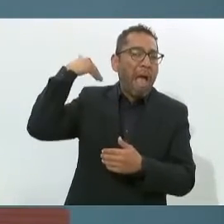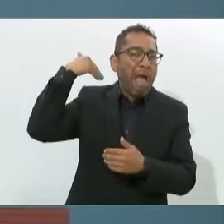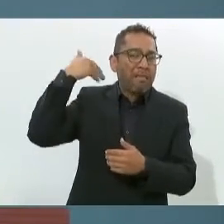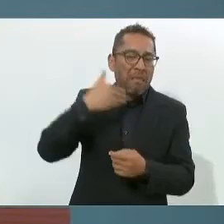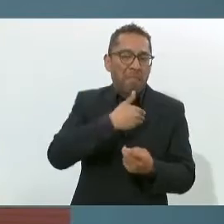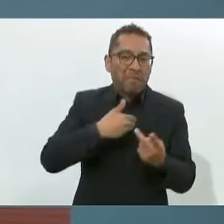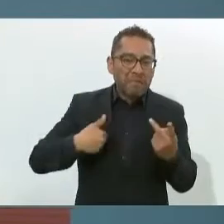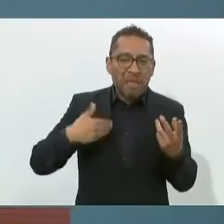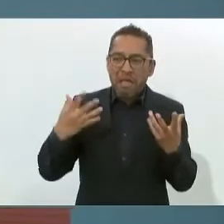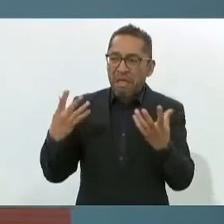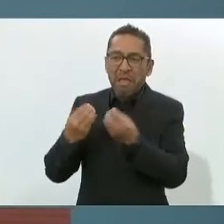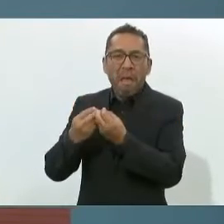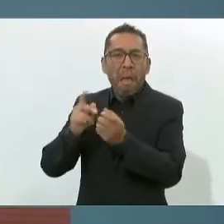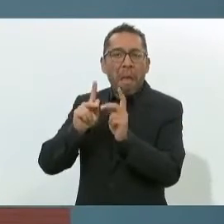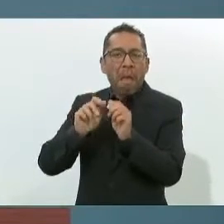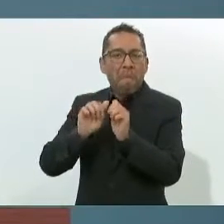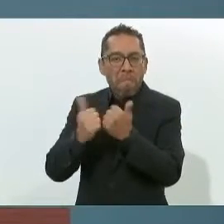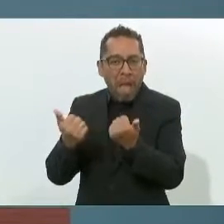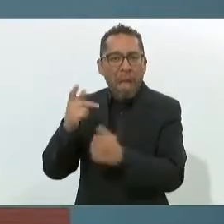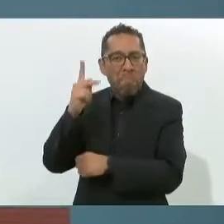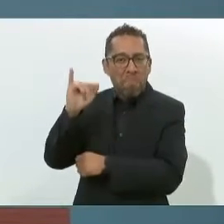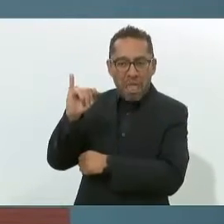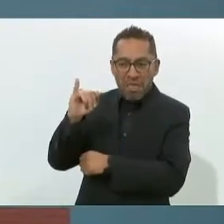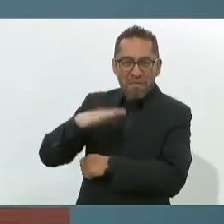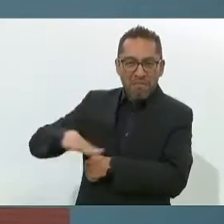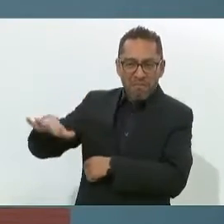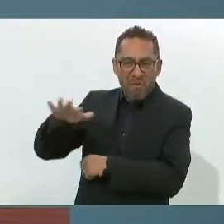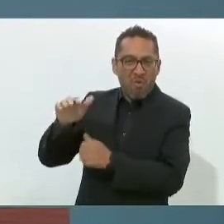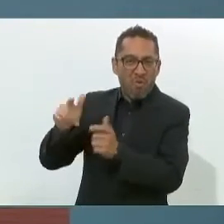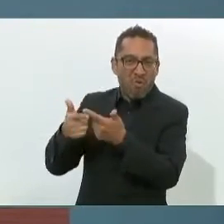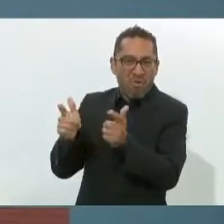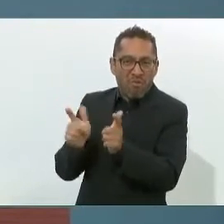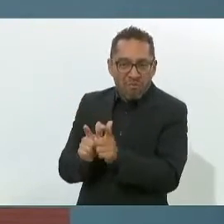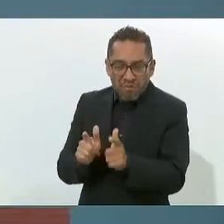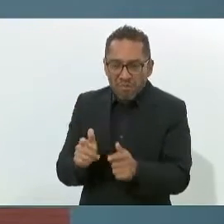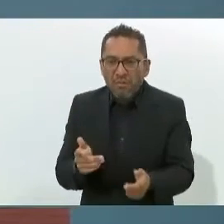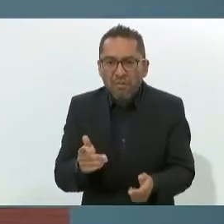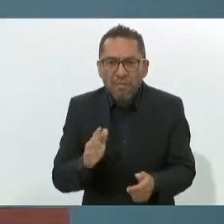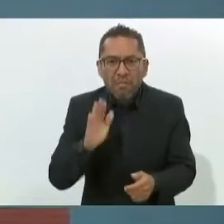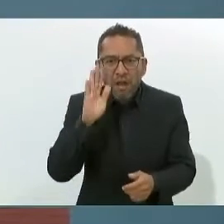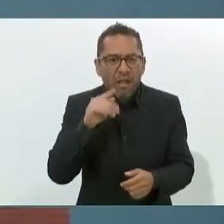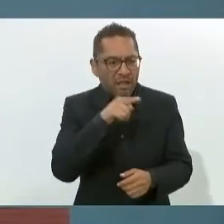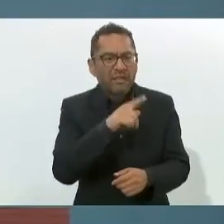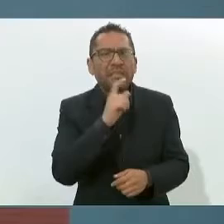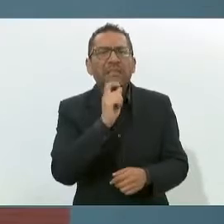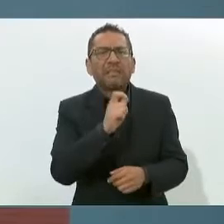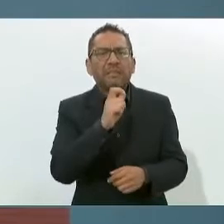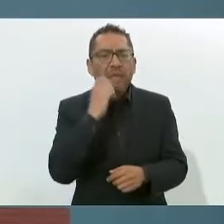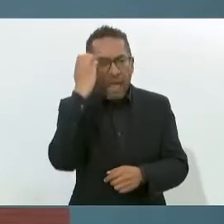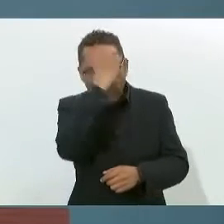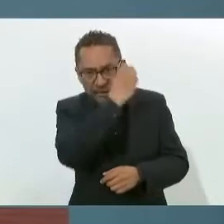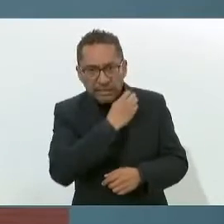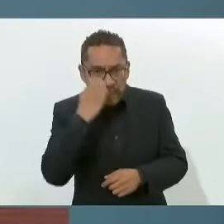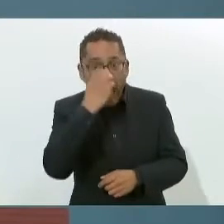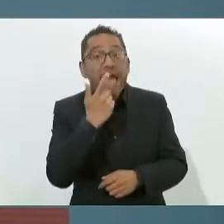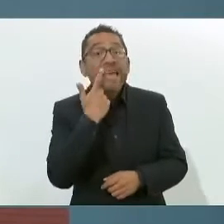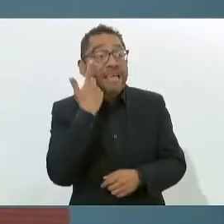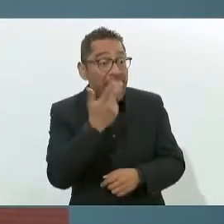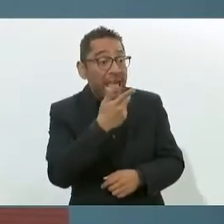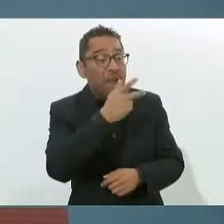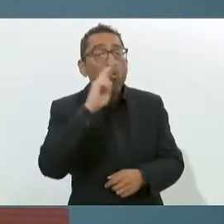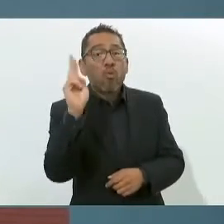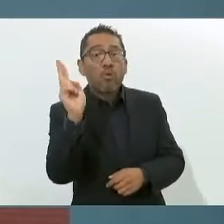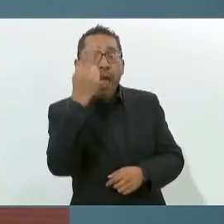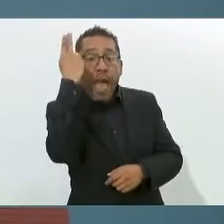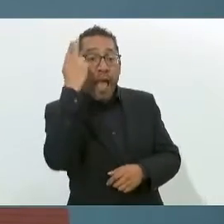Presentaban examen para tratar de ingresar a la UNAM,